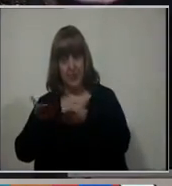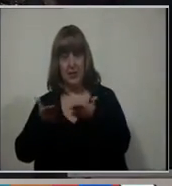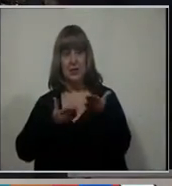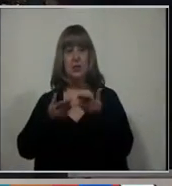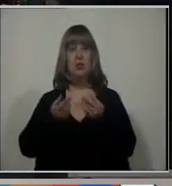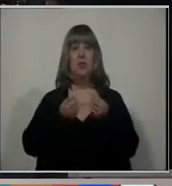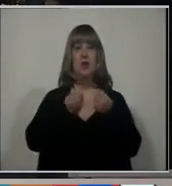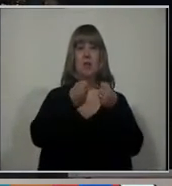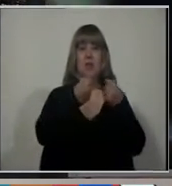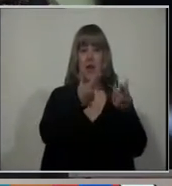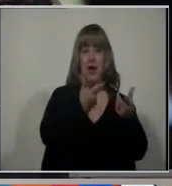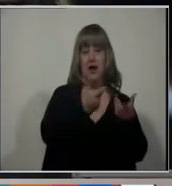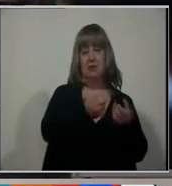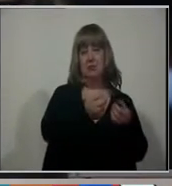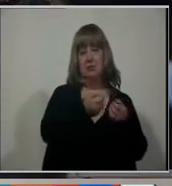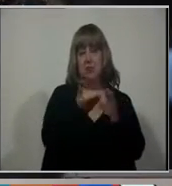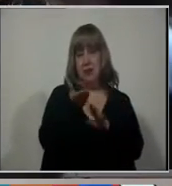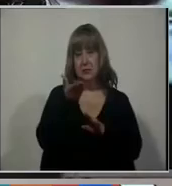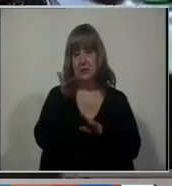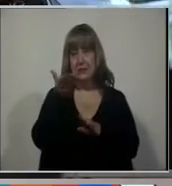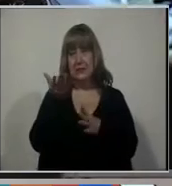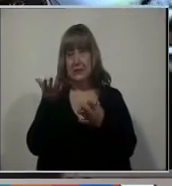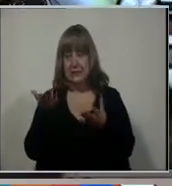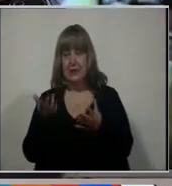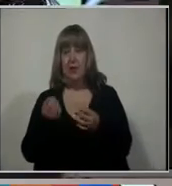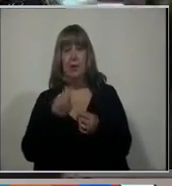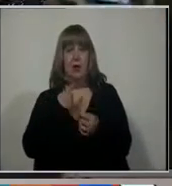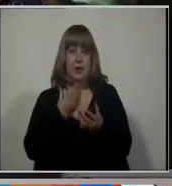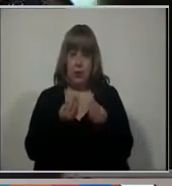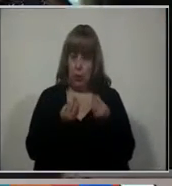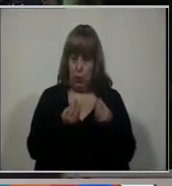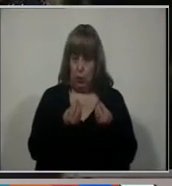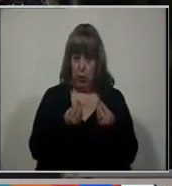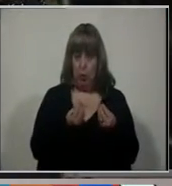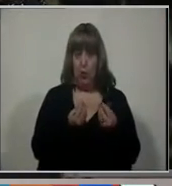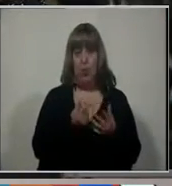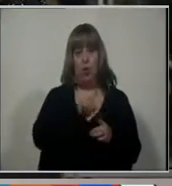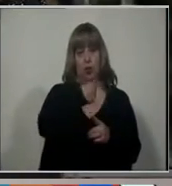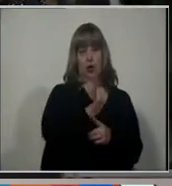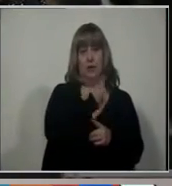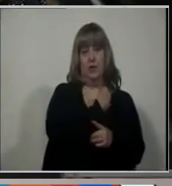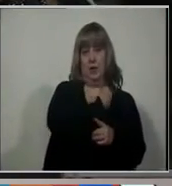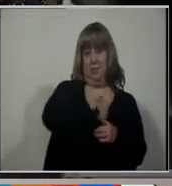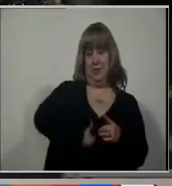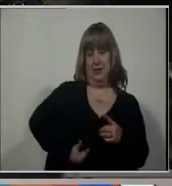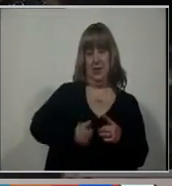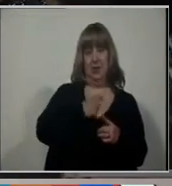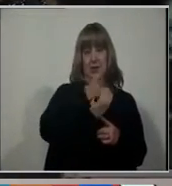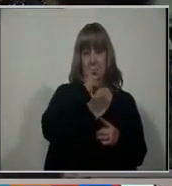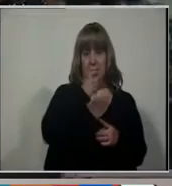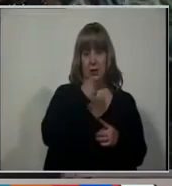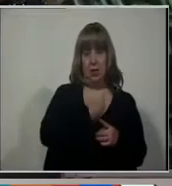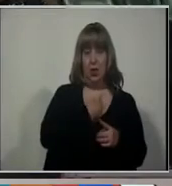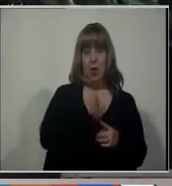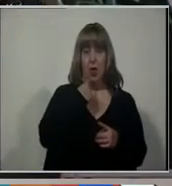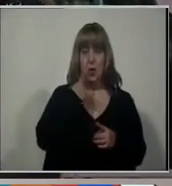nada confirmado. ¿Por qué? Porque se contrapone con aquellas versiones que dicen que Macri va a